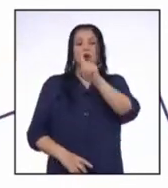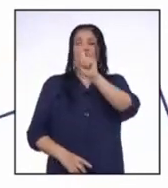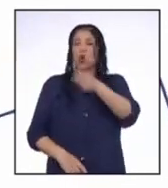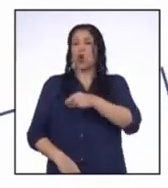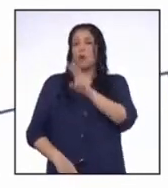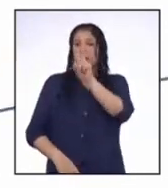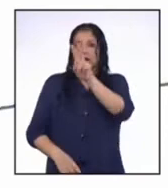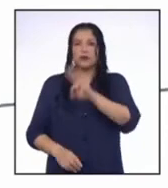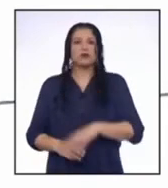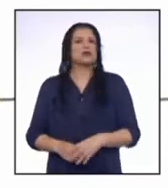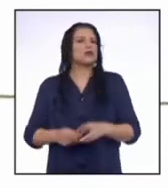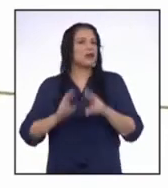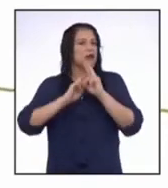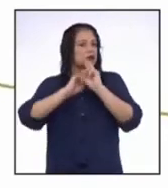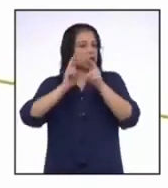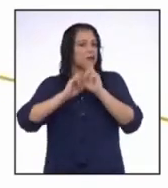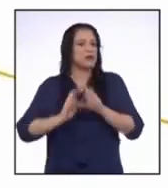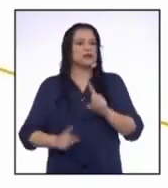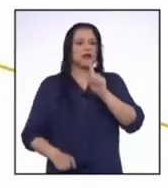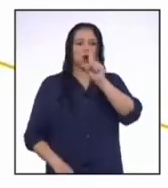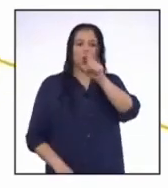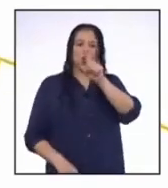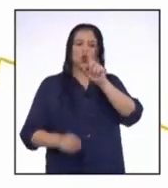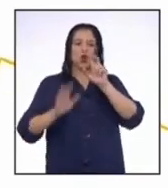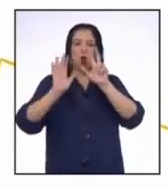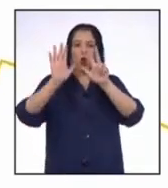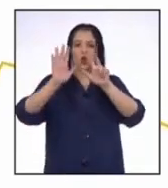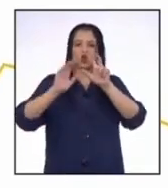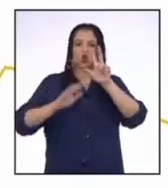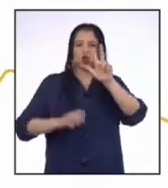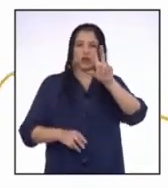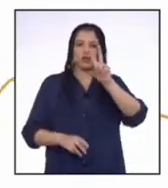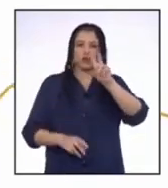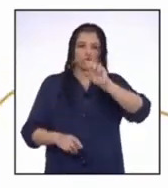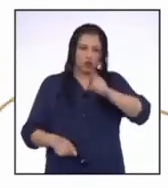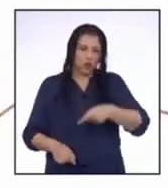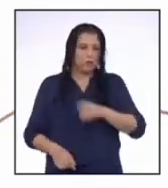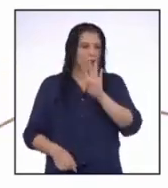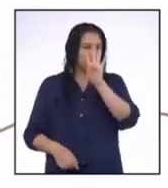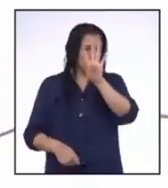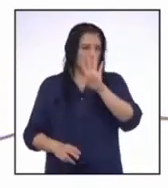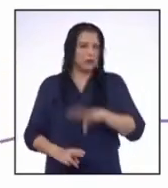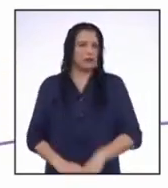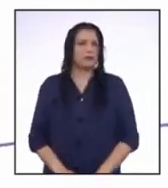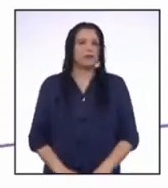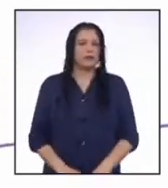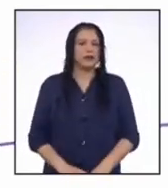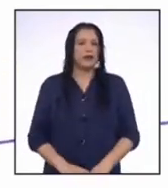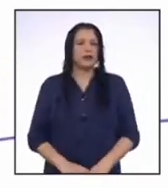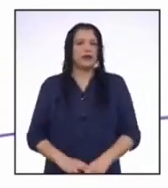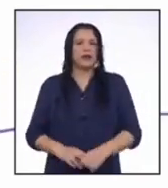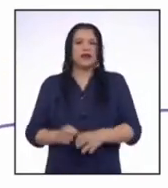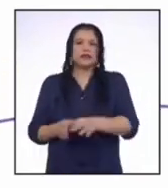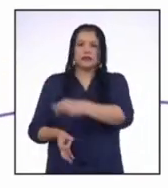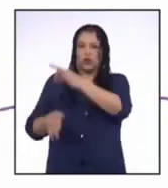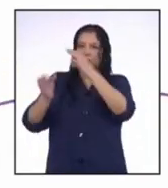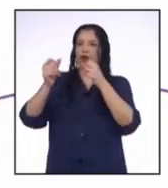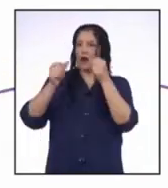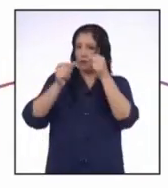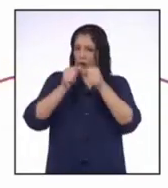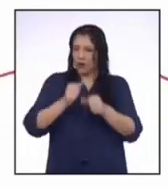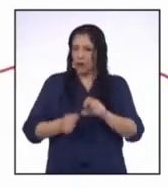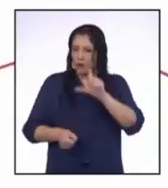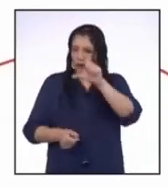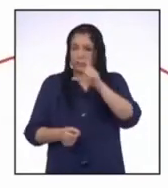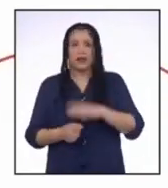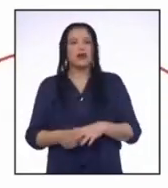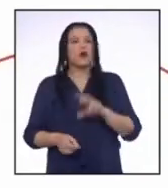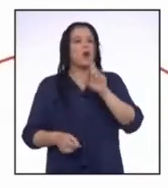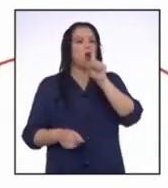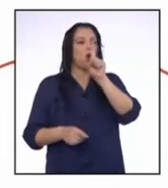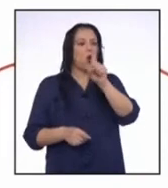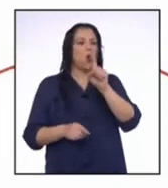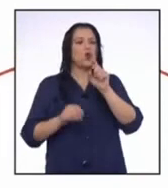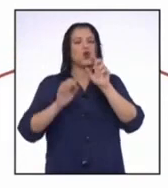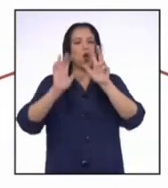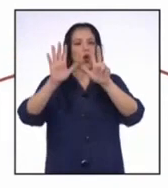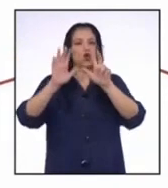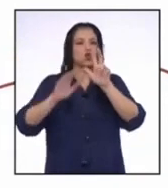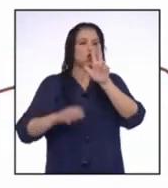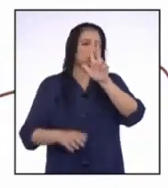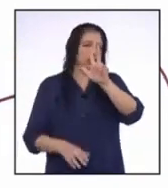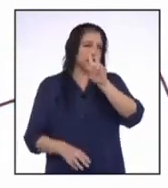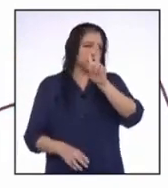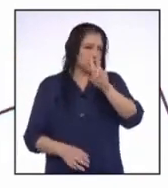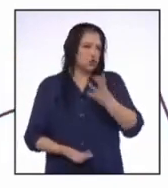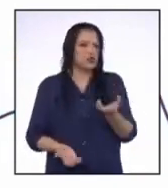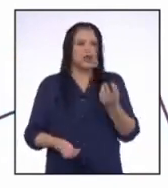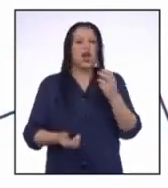actividad y tengo 1.832 enteros 4 décimos. Redondeando unidades, son